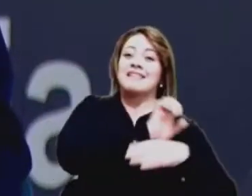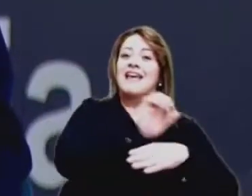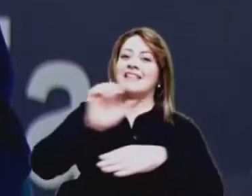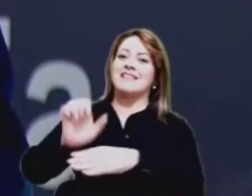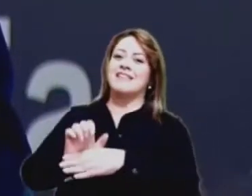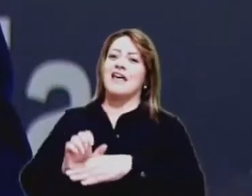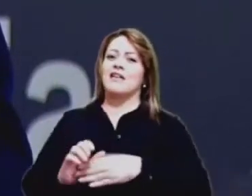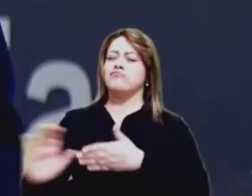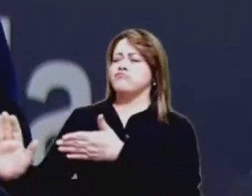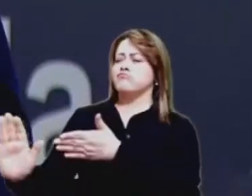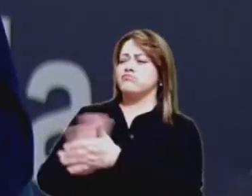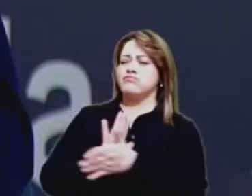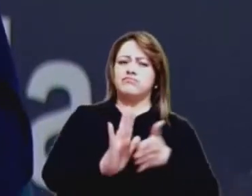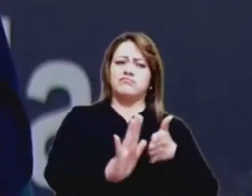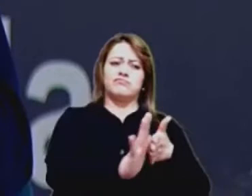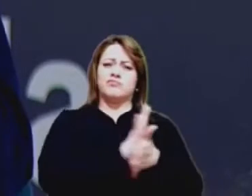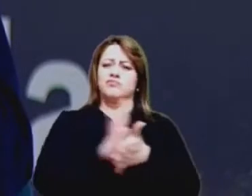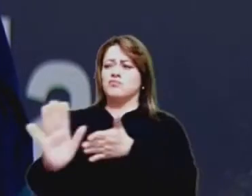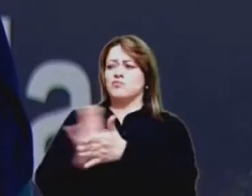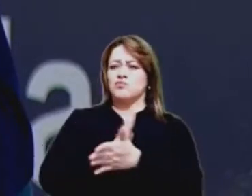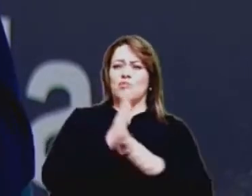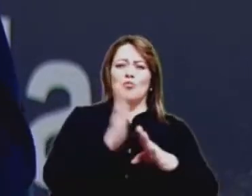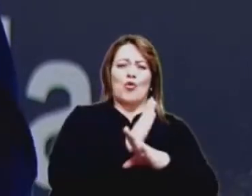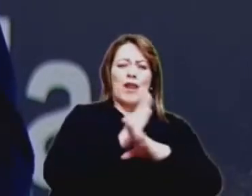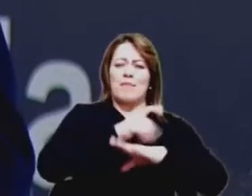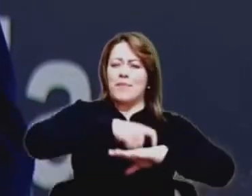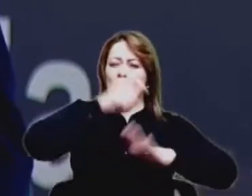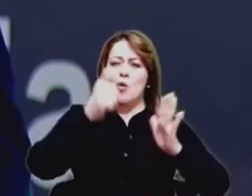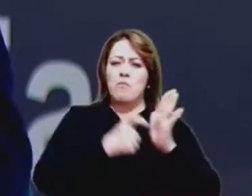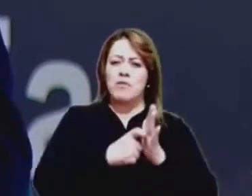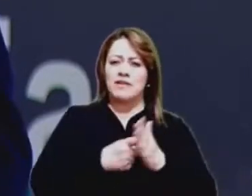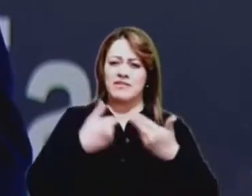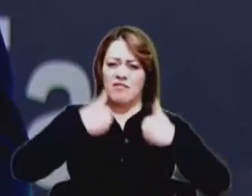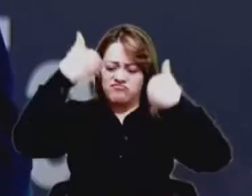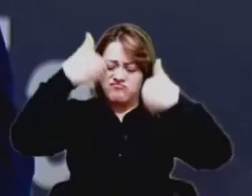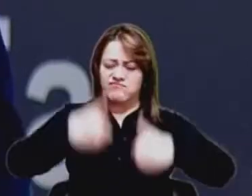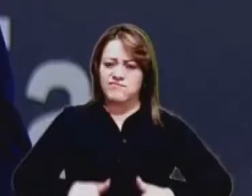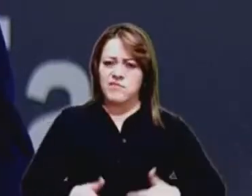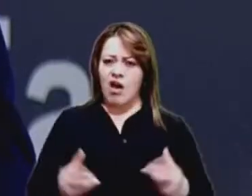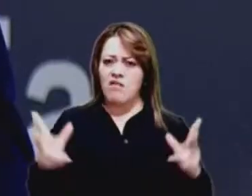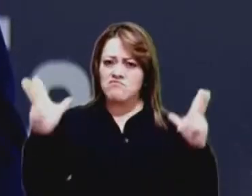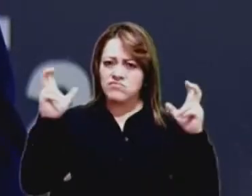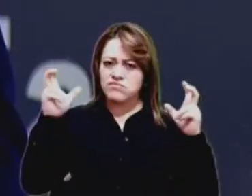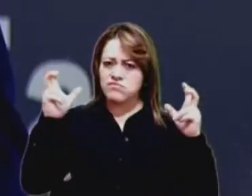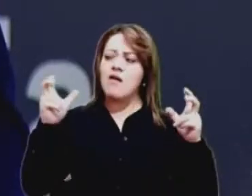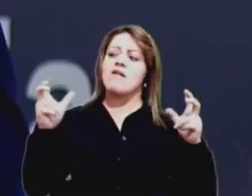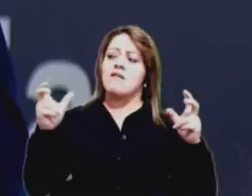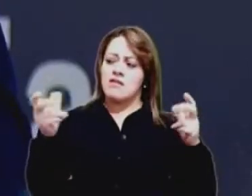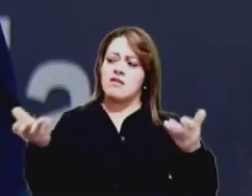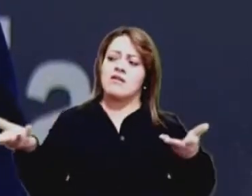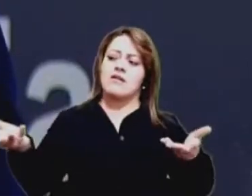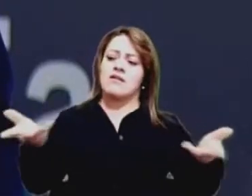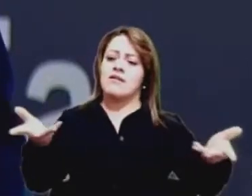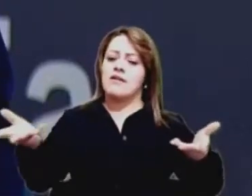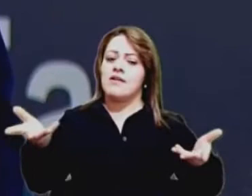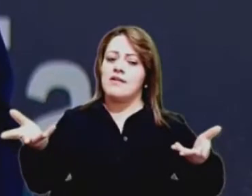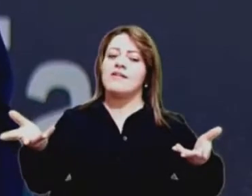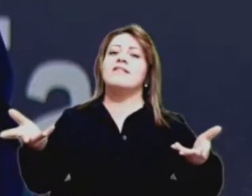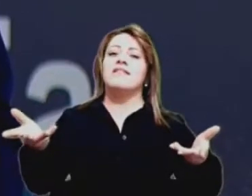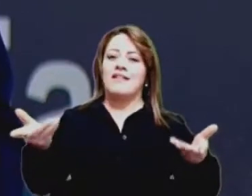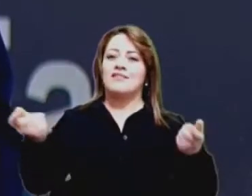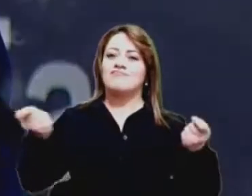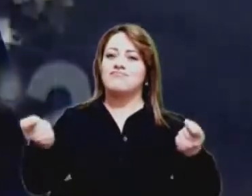conflicto y eso es bueno porque entre mayores elementos de juicio tengamos nosotros en la agencia podemos pues proponer